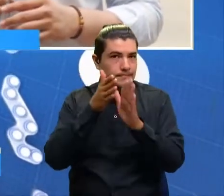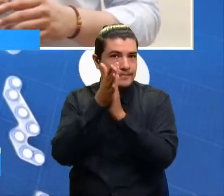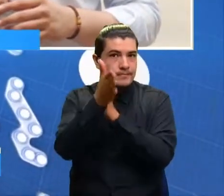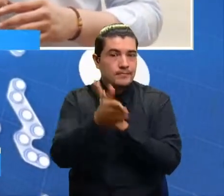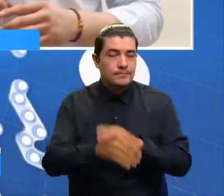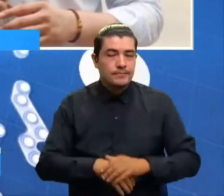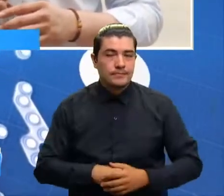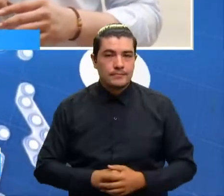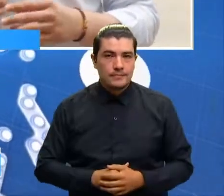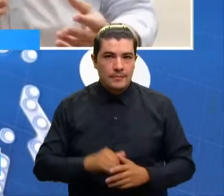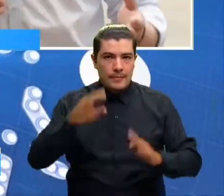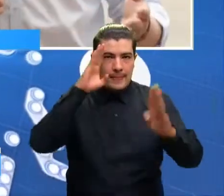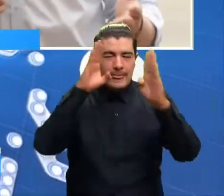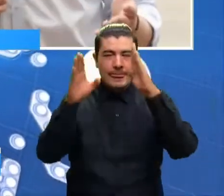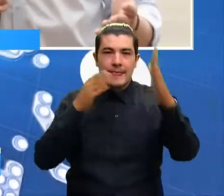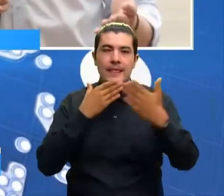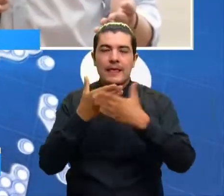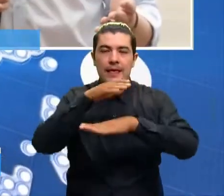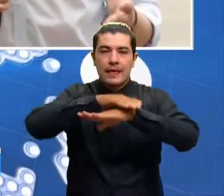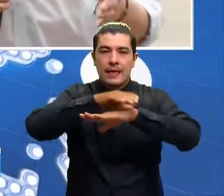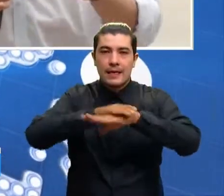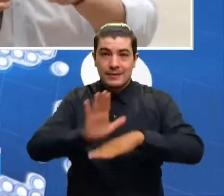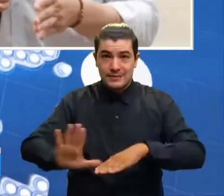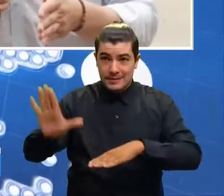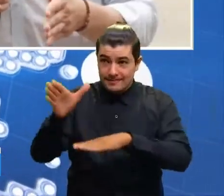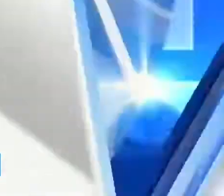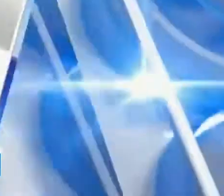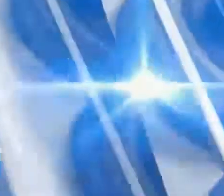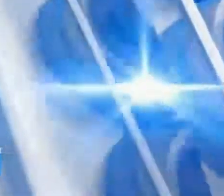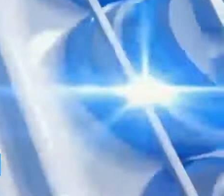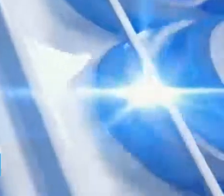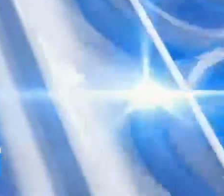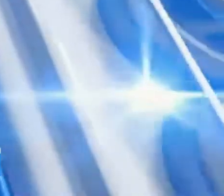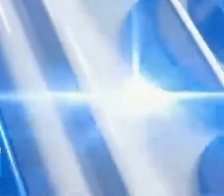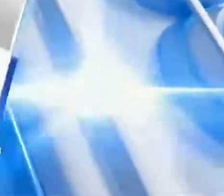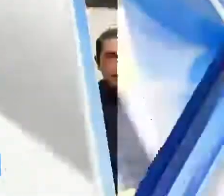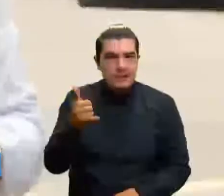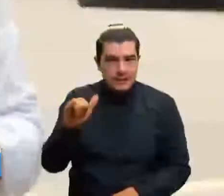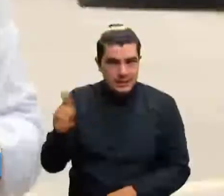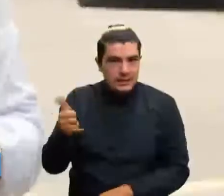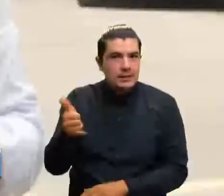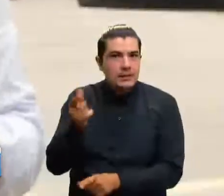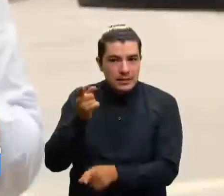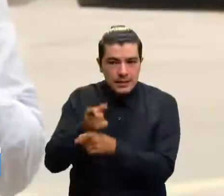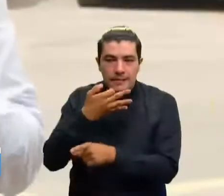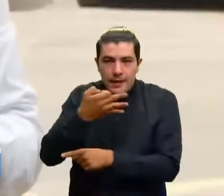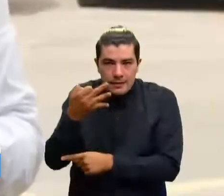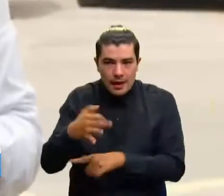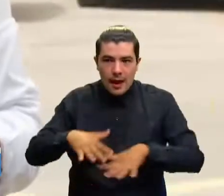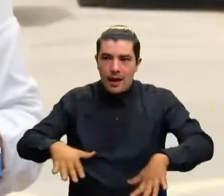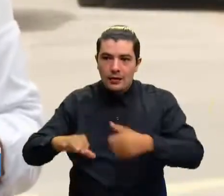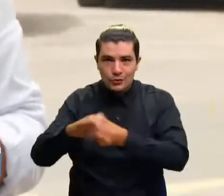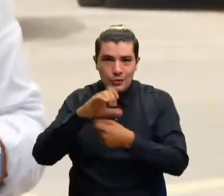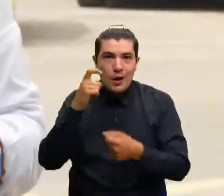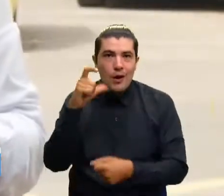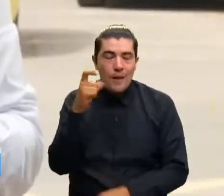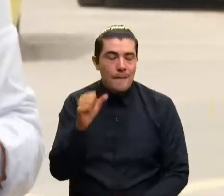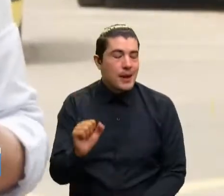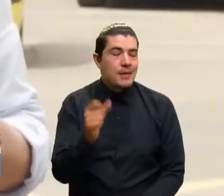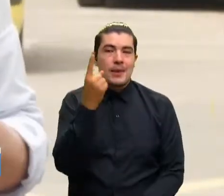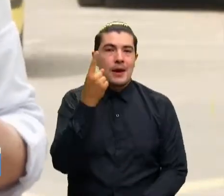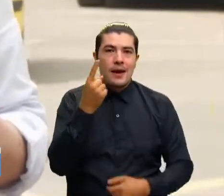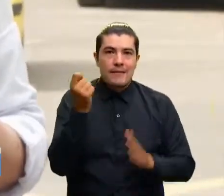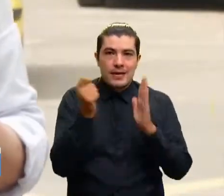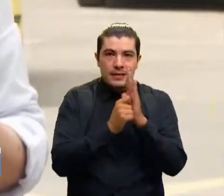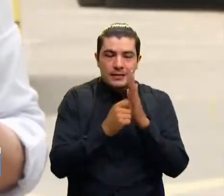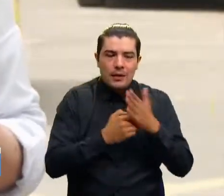Compañeros televidentes, buenas tardes. Bueno, lo que ustedes han dicho es la realidad de lo que se vive aquí en Cúcuta, y es que por primera vez un proceso de